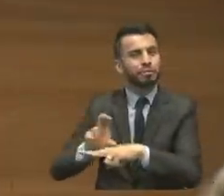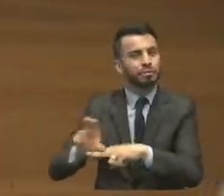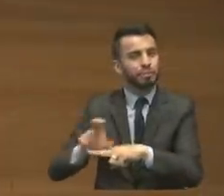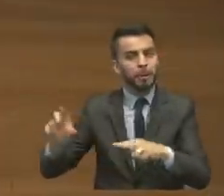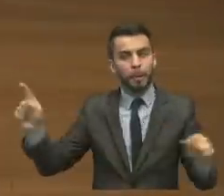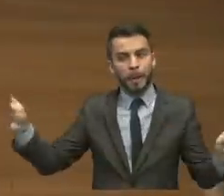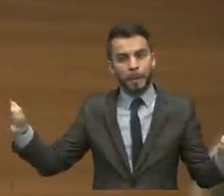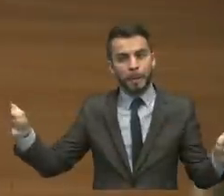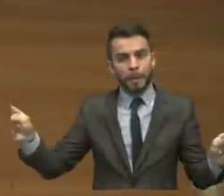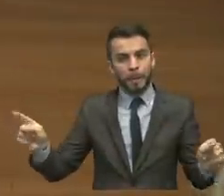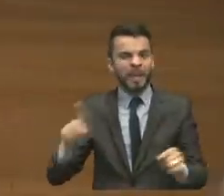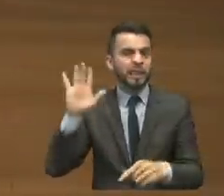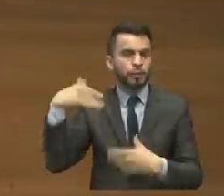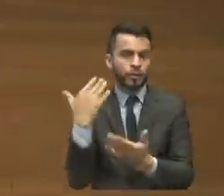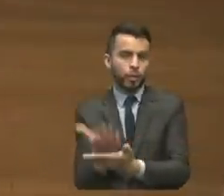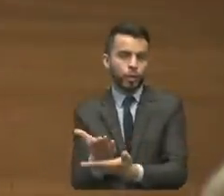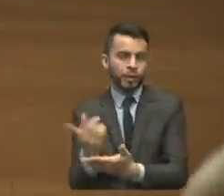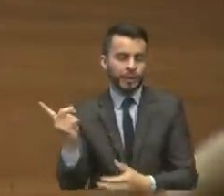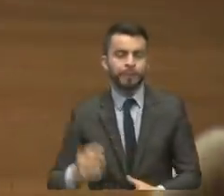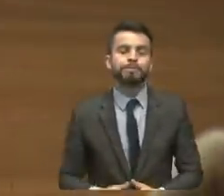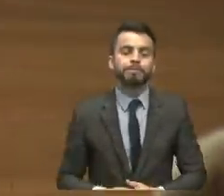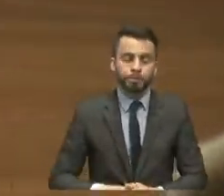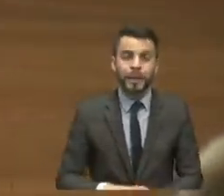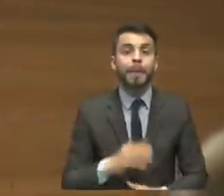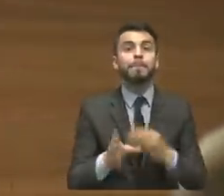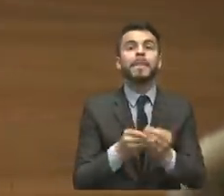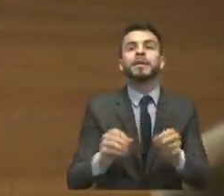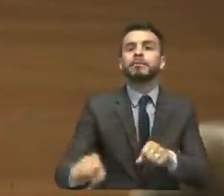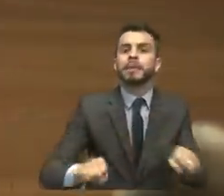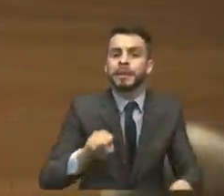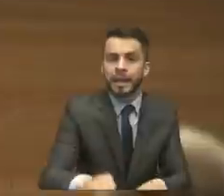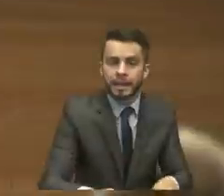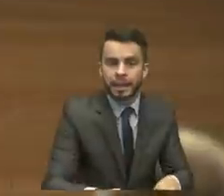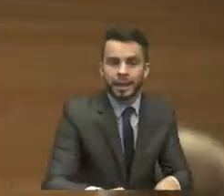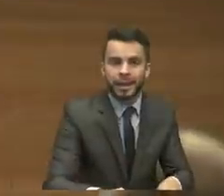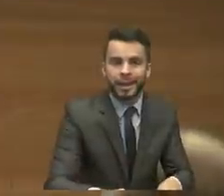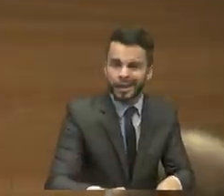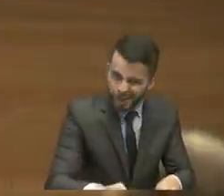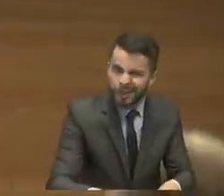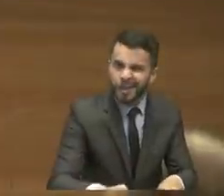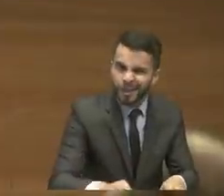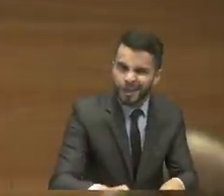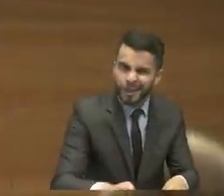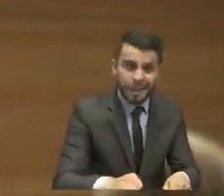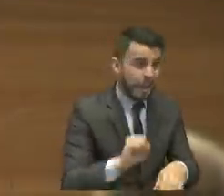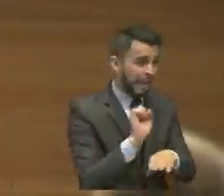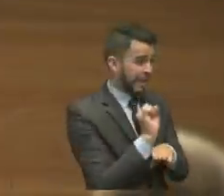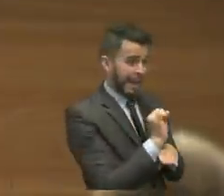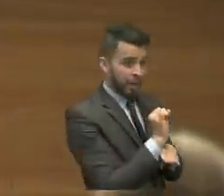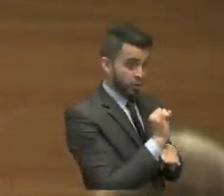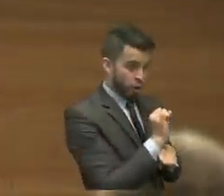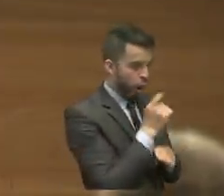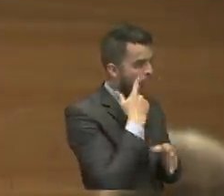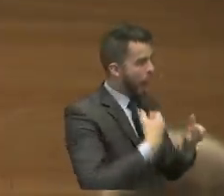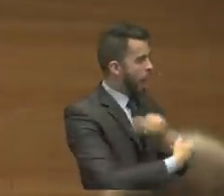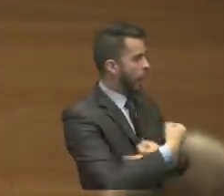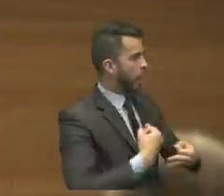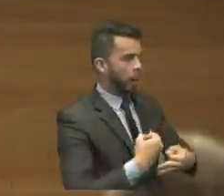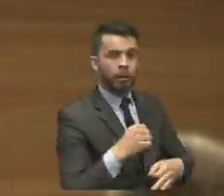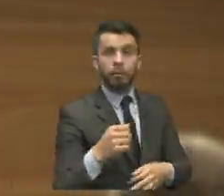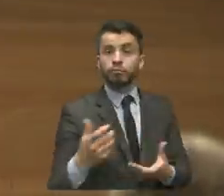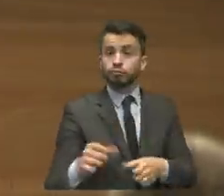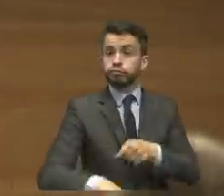también presentaremos. Otra parte se hará en bicicleta, es decir, algunos de esos viajes se van a redistribuir a otros